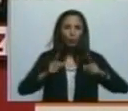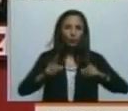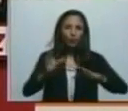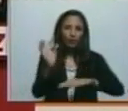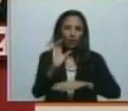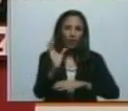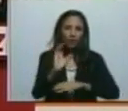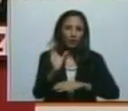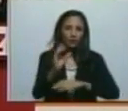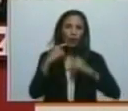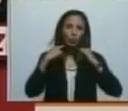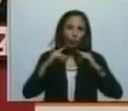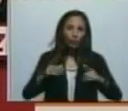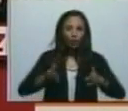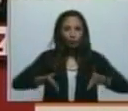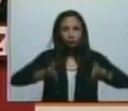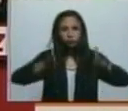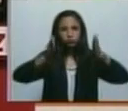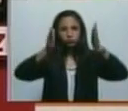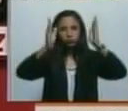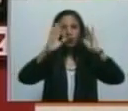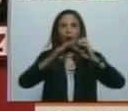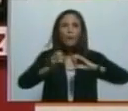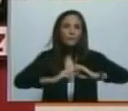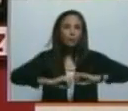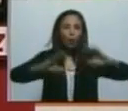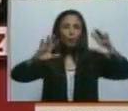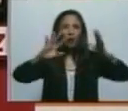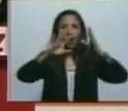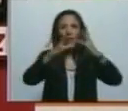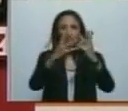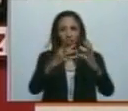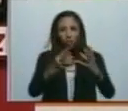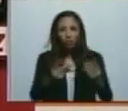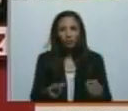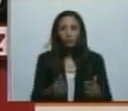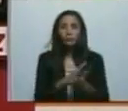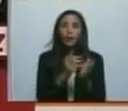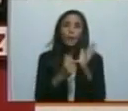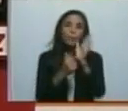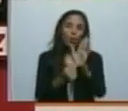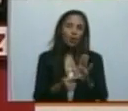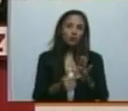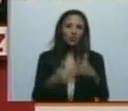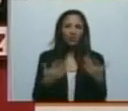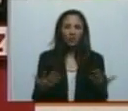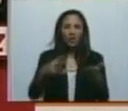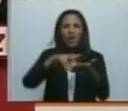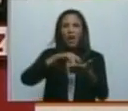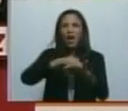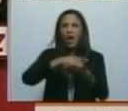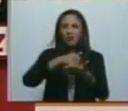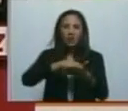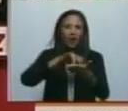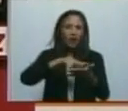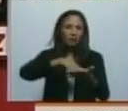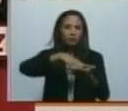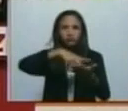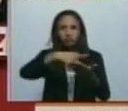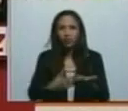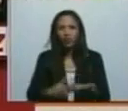planificado, iba a amanecer la estatua de María Leonza en el suelo y eso iba a simbolizar la caída del